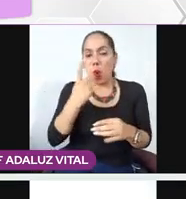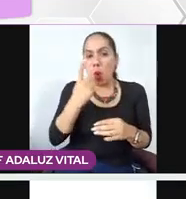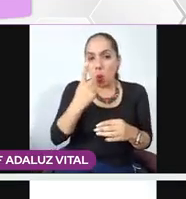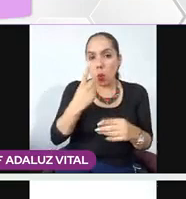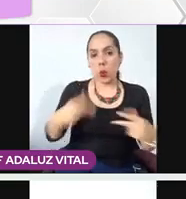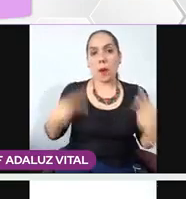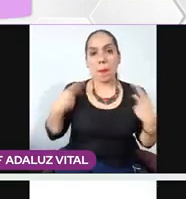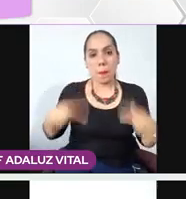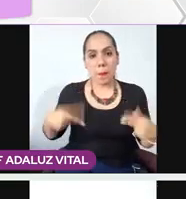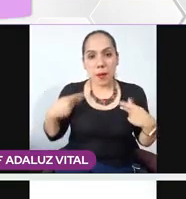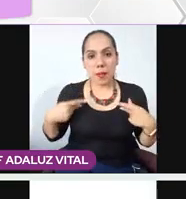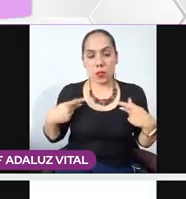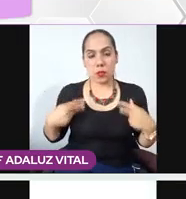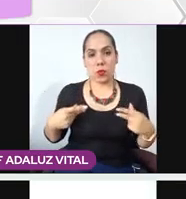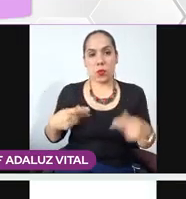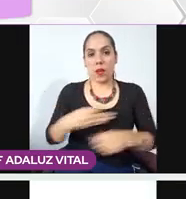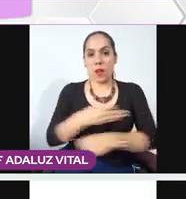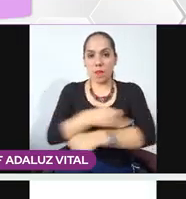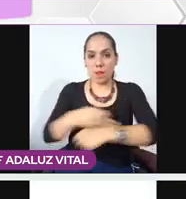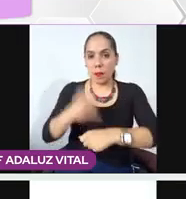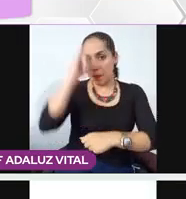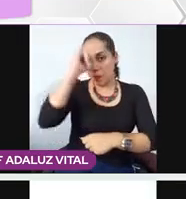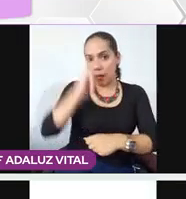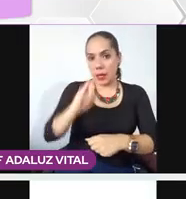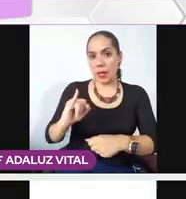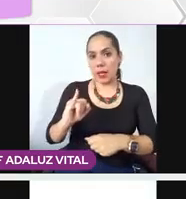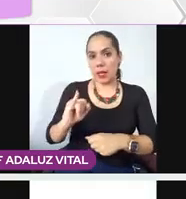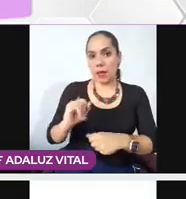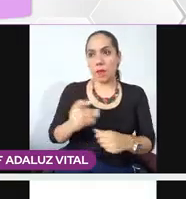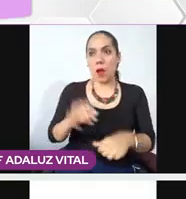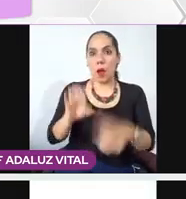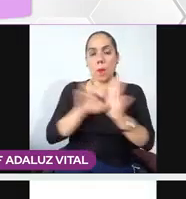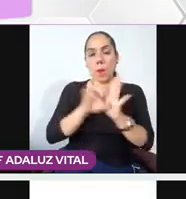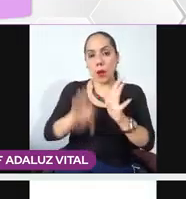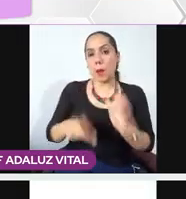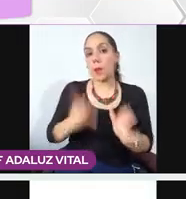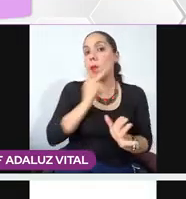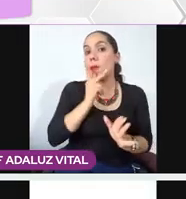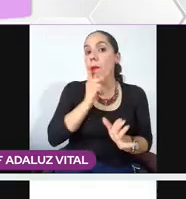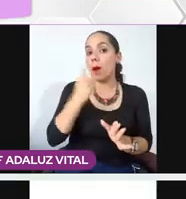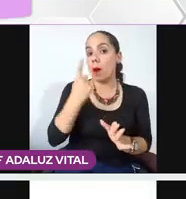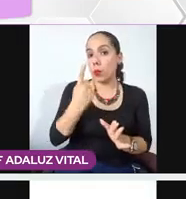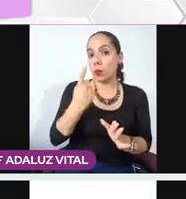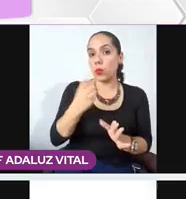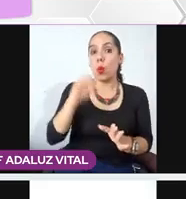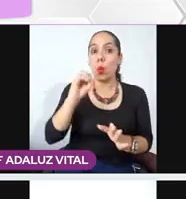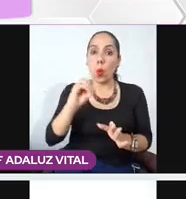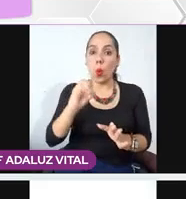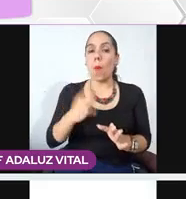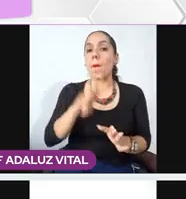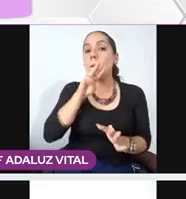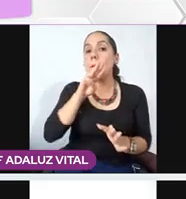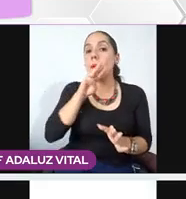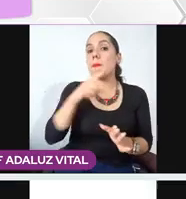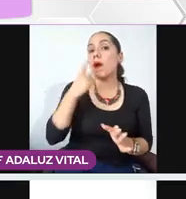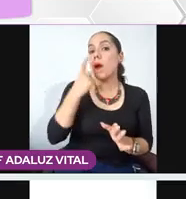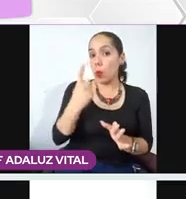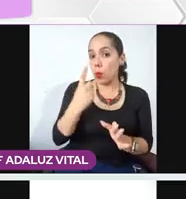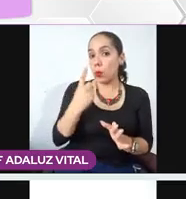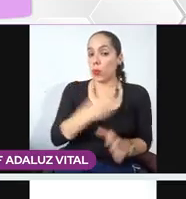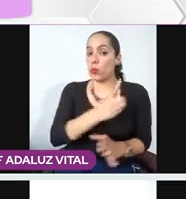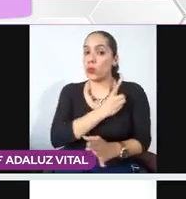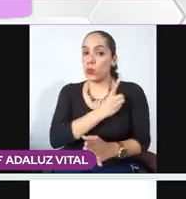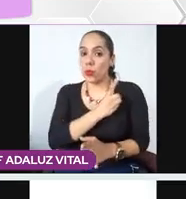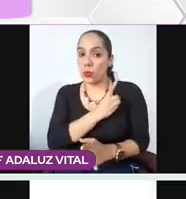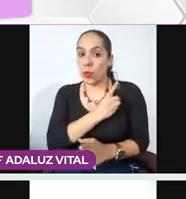monoparentalismo. ¿Quién guste tomar la palabra? Pues sí,